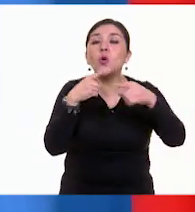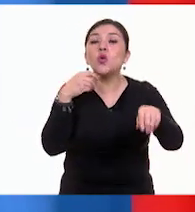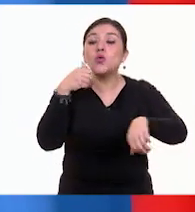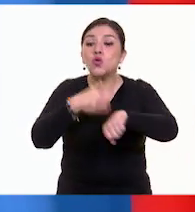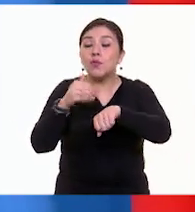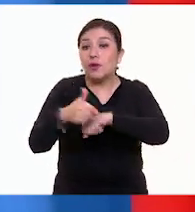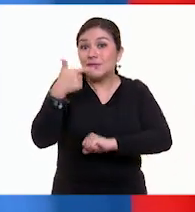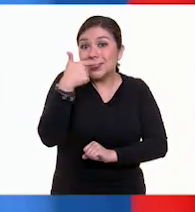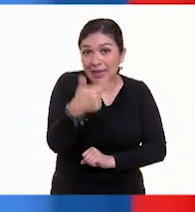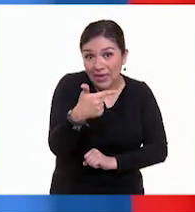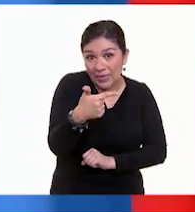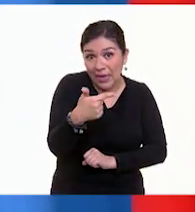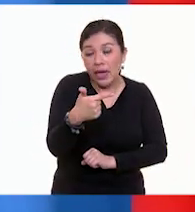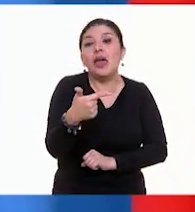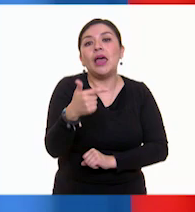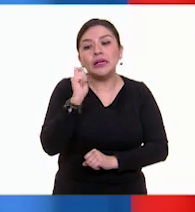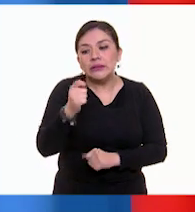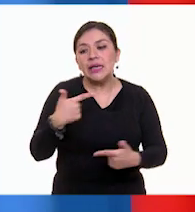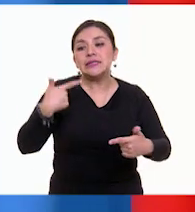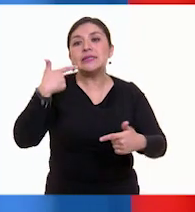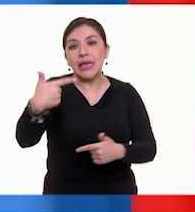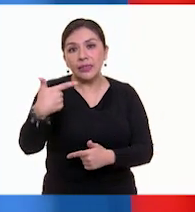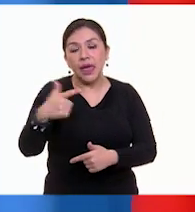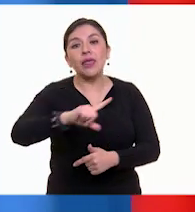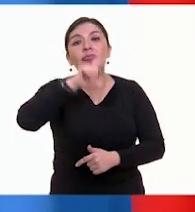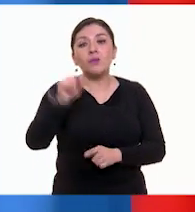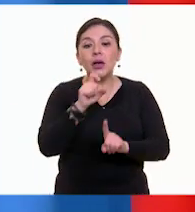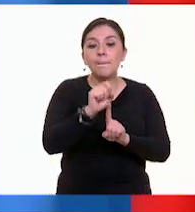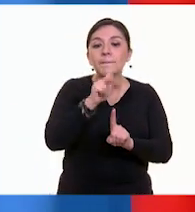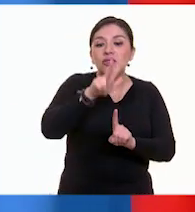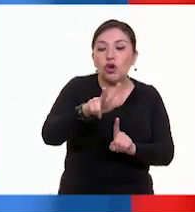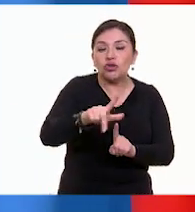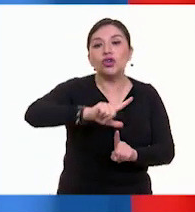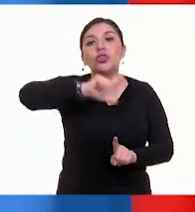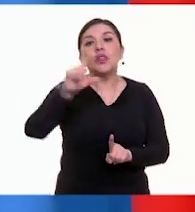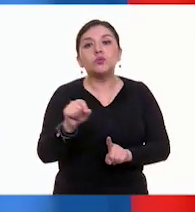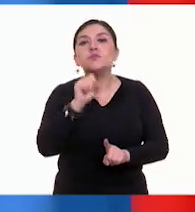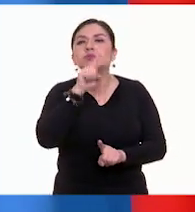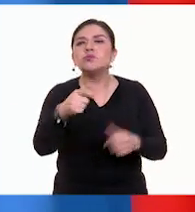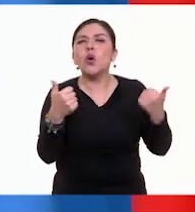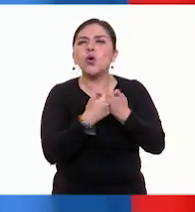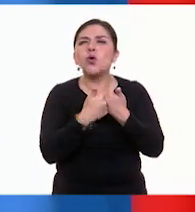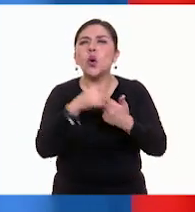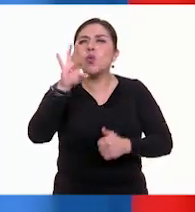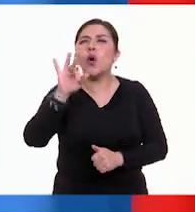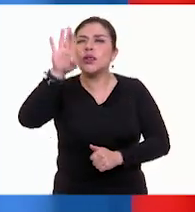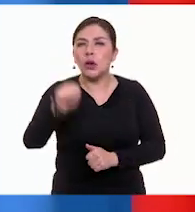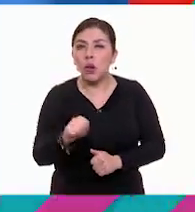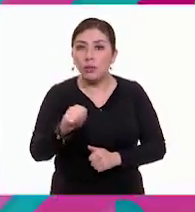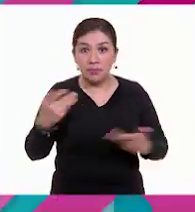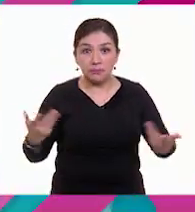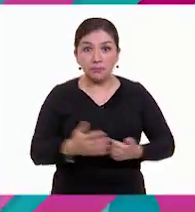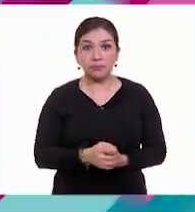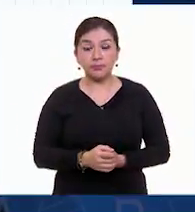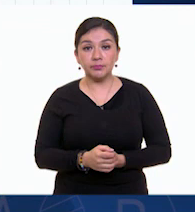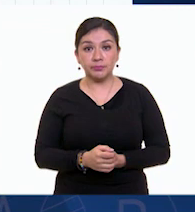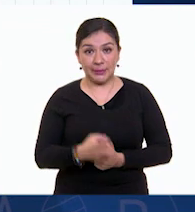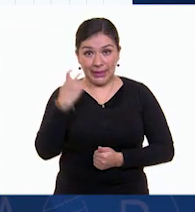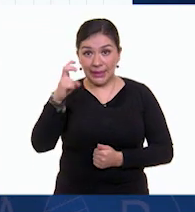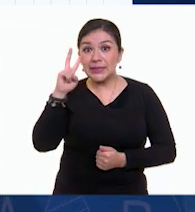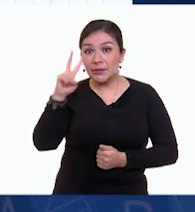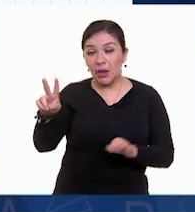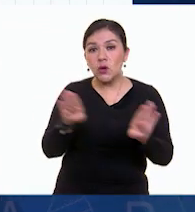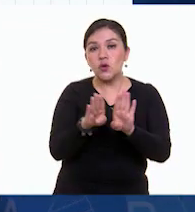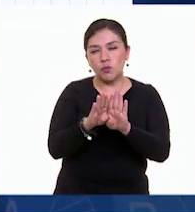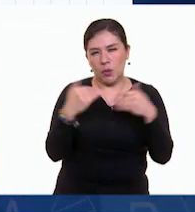por 7 me da 7 y luego 28 y después hago lo mismo para el 49. Y entonces así tenemos